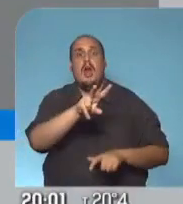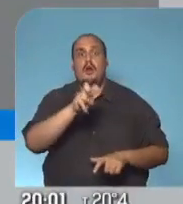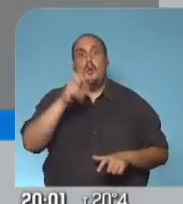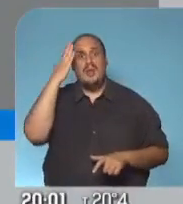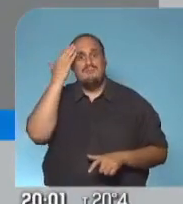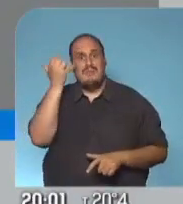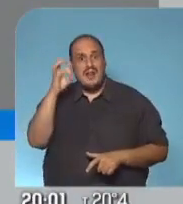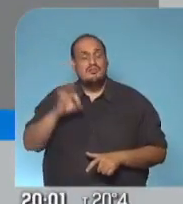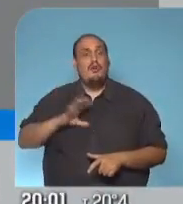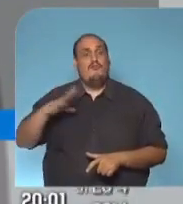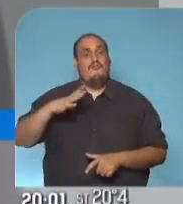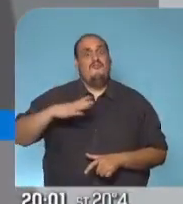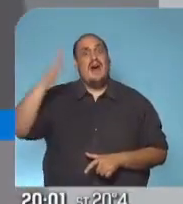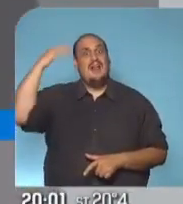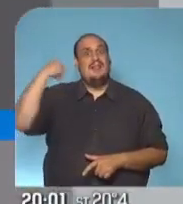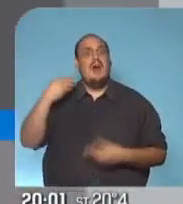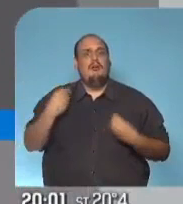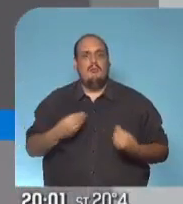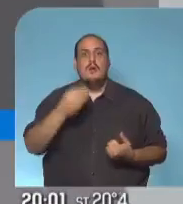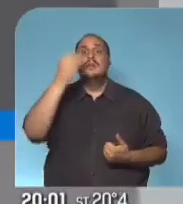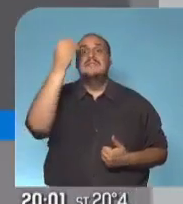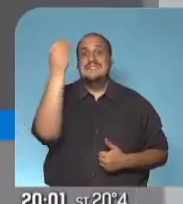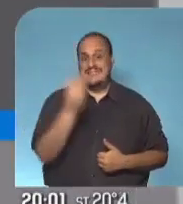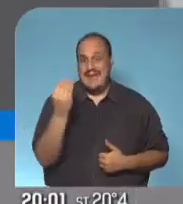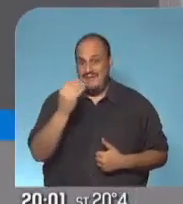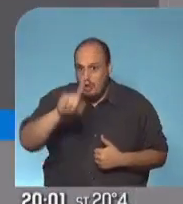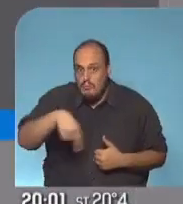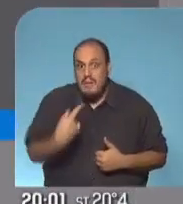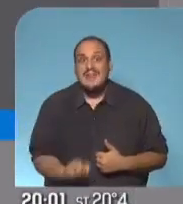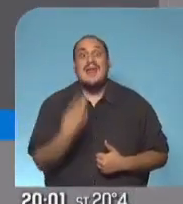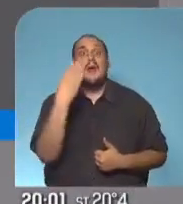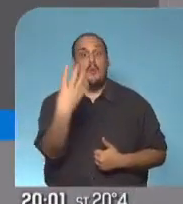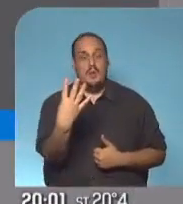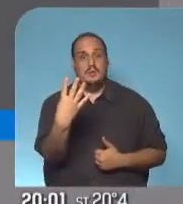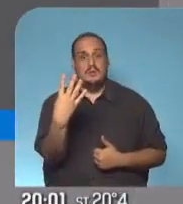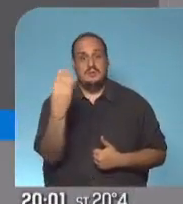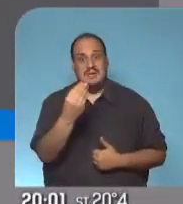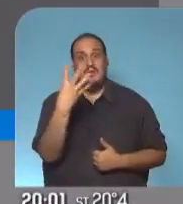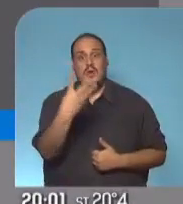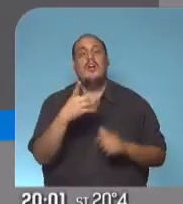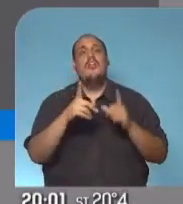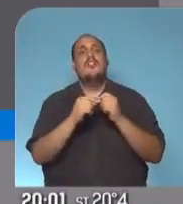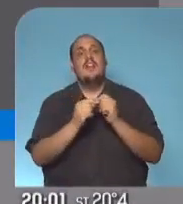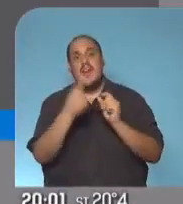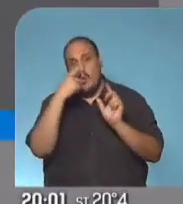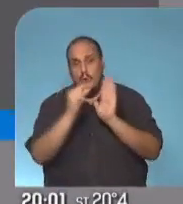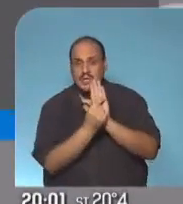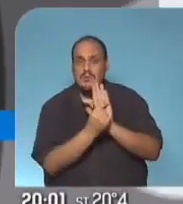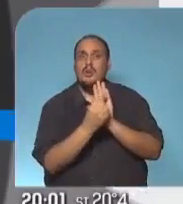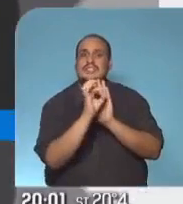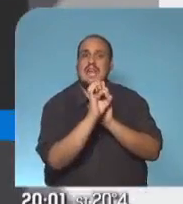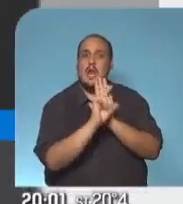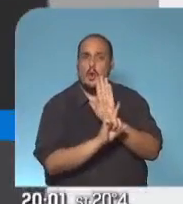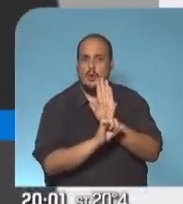marzo van a ser de la siguiente manera. El sábado, es decir, mañana 4 de abril, los DNI terminados en 0 y 1,